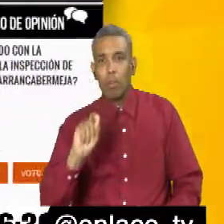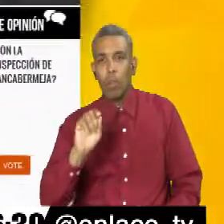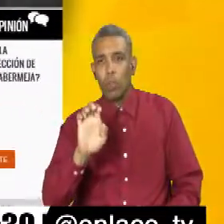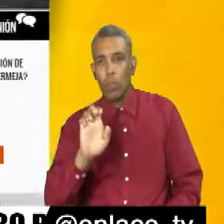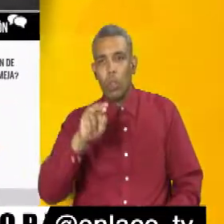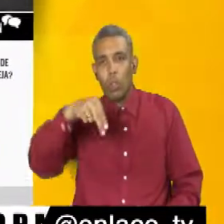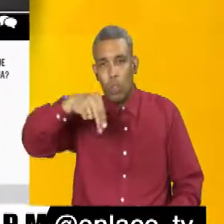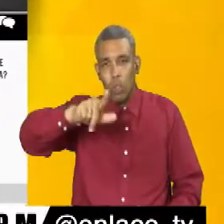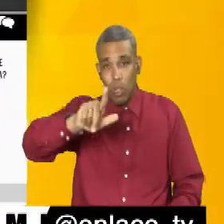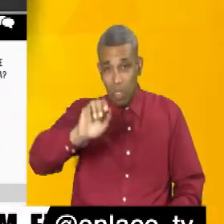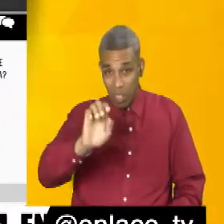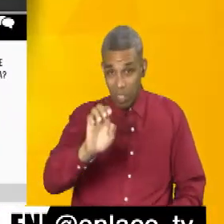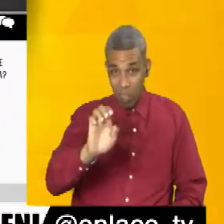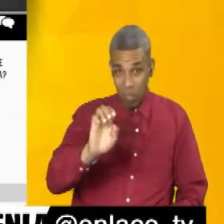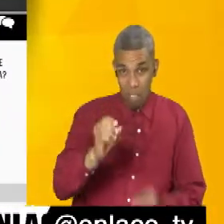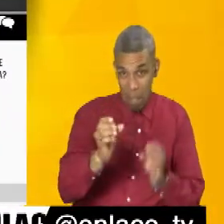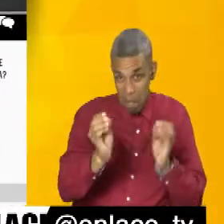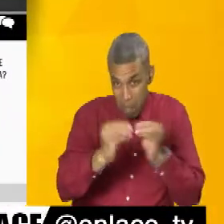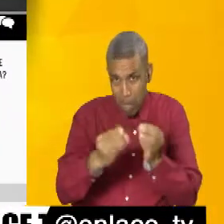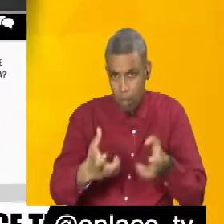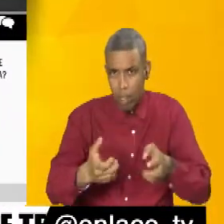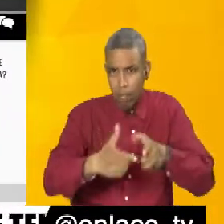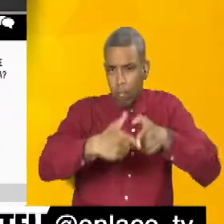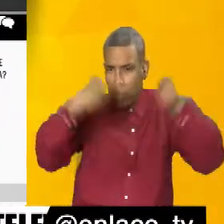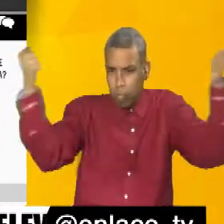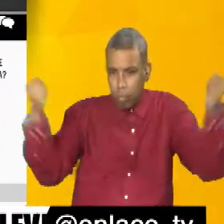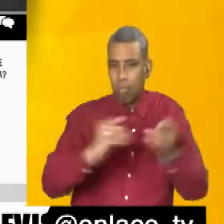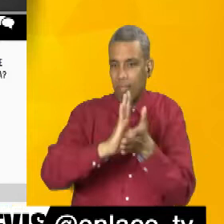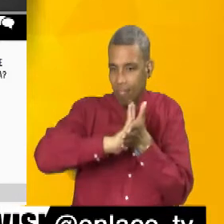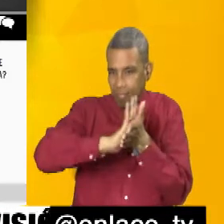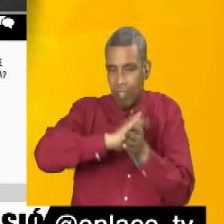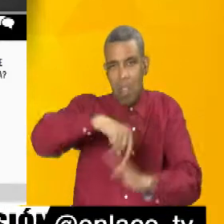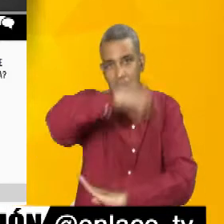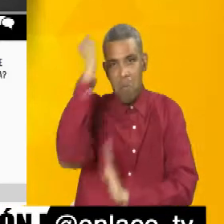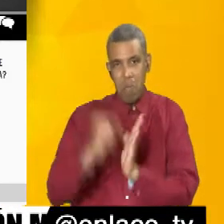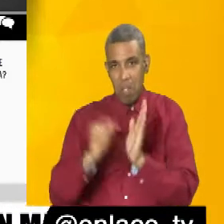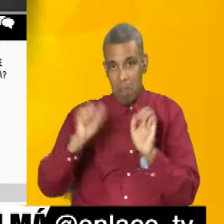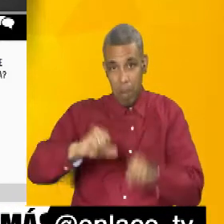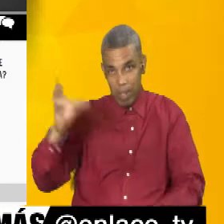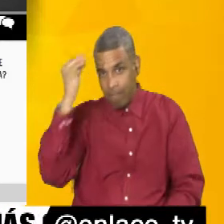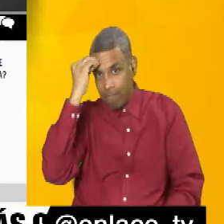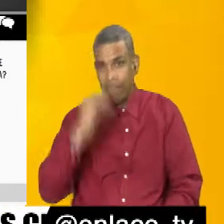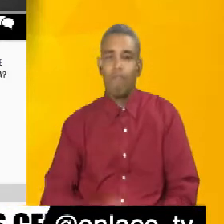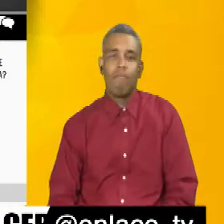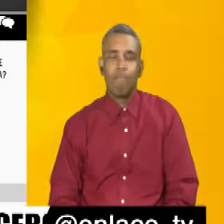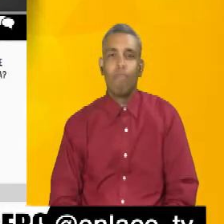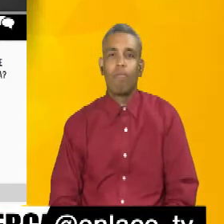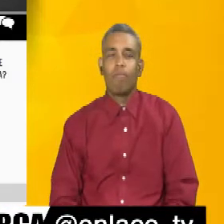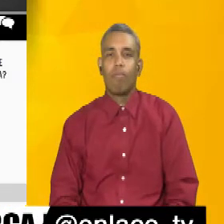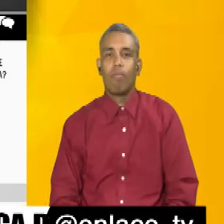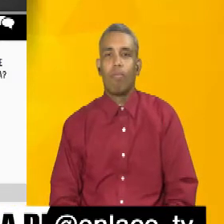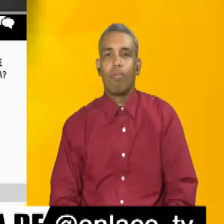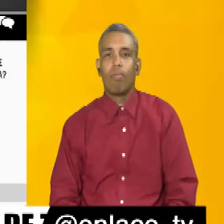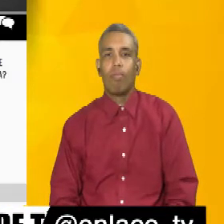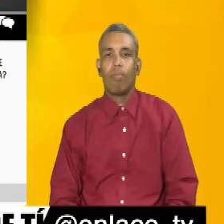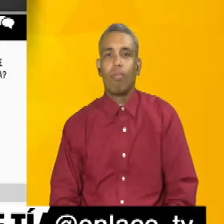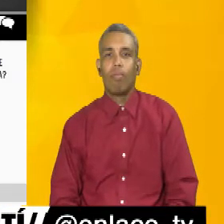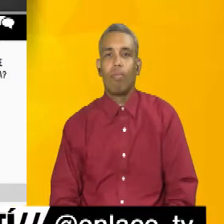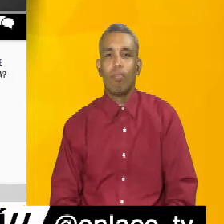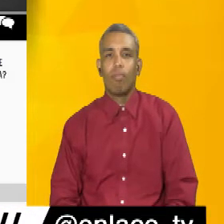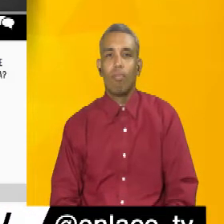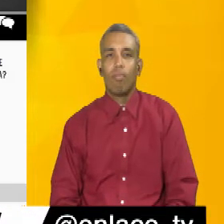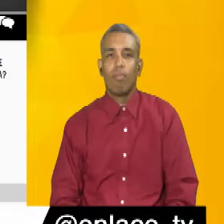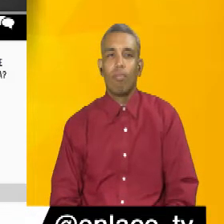www.enlacetelevisión.com y pueda conocer más de lo que pasa en nuestra ciudad y región. Esta y otras informaciones de Enlace Noticias las puede hallar allí en